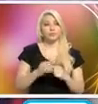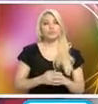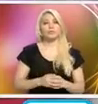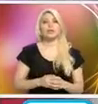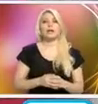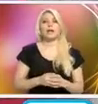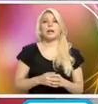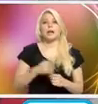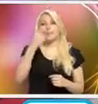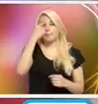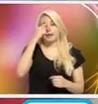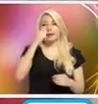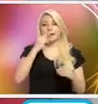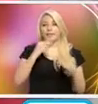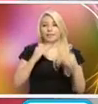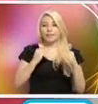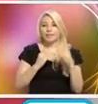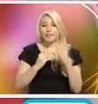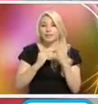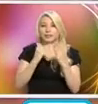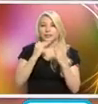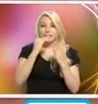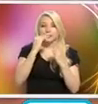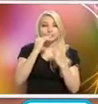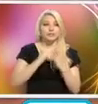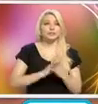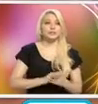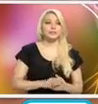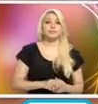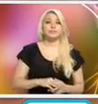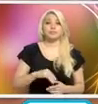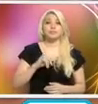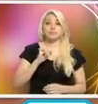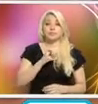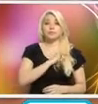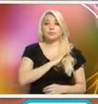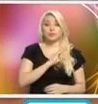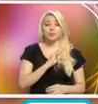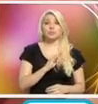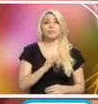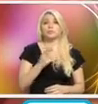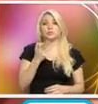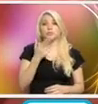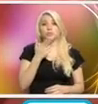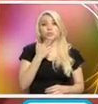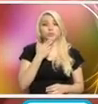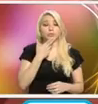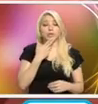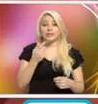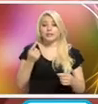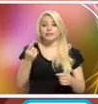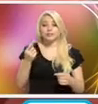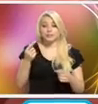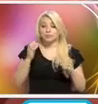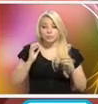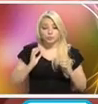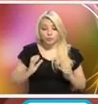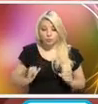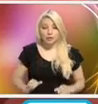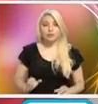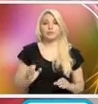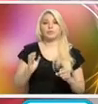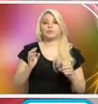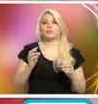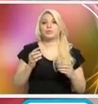que podemos descubrir otras herramientas que podemos utilizar en nuestra vida. Pero afirmarte como quien tú eres, como tú eres,